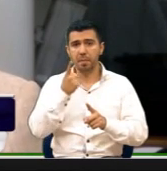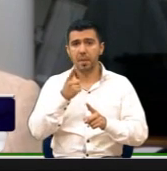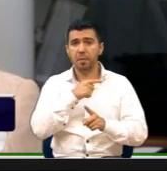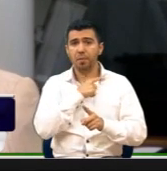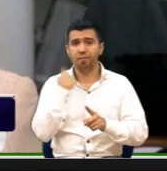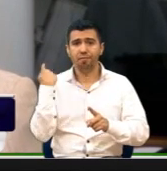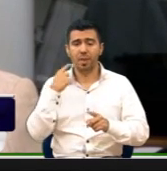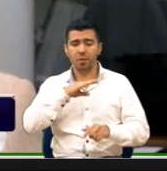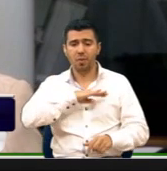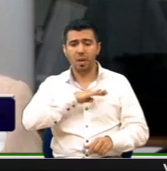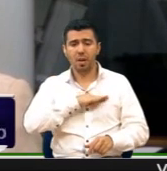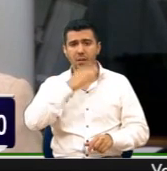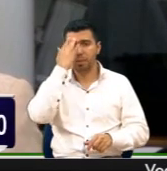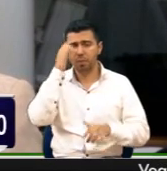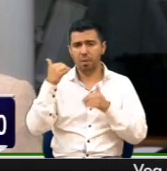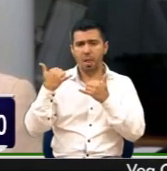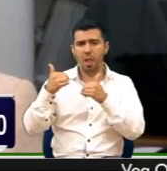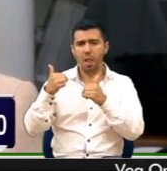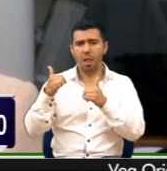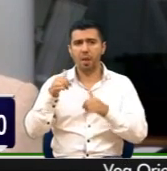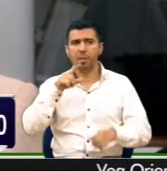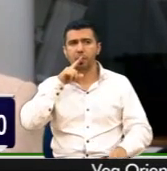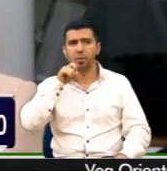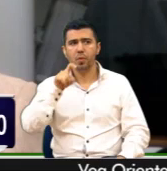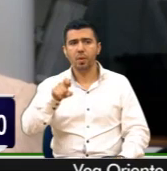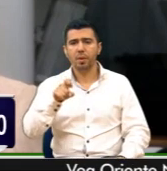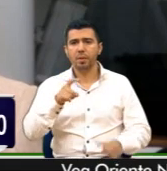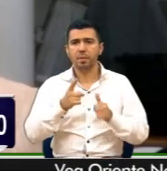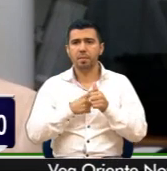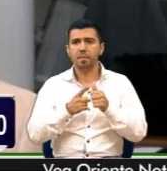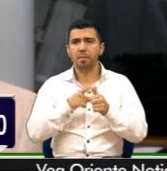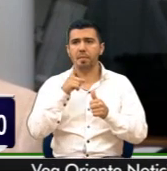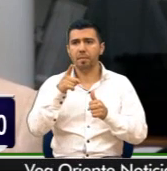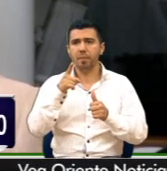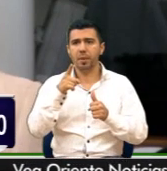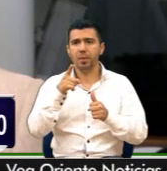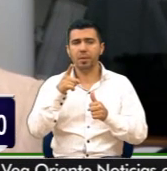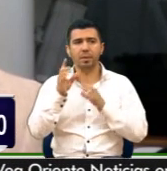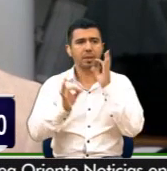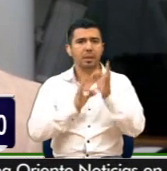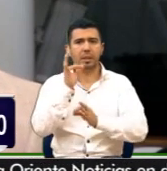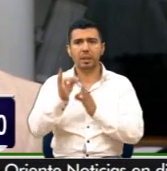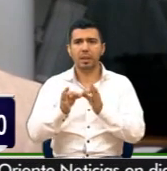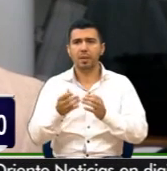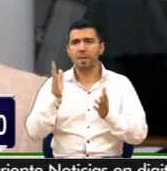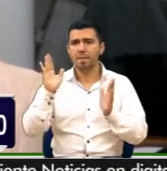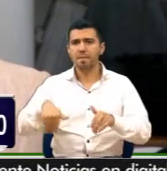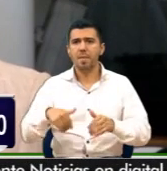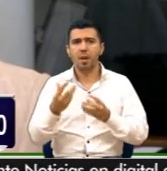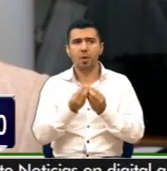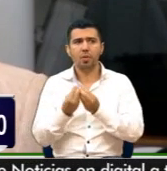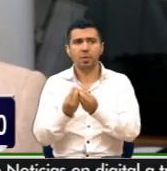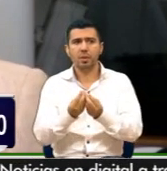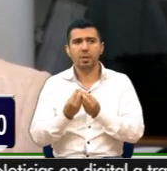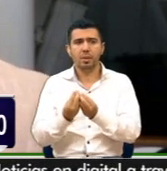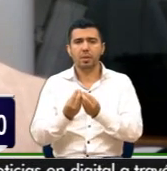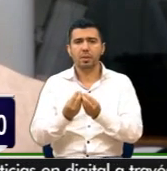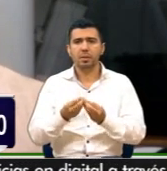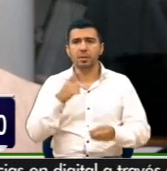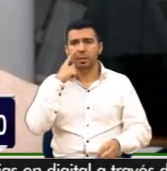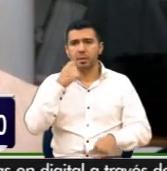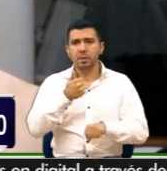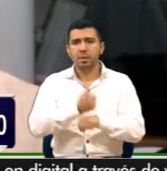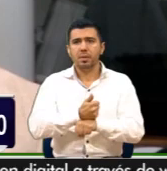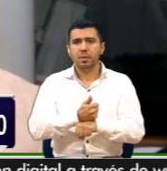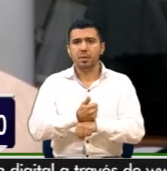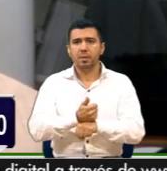se ha dedicado a decirle mentiras a Bucaramanga. Se ha dedicado a tratar mal a su consejo directivo. Ese es el único gerente de una